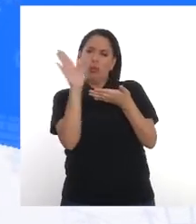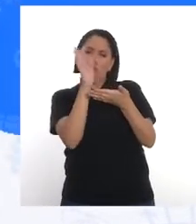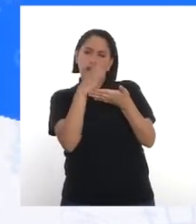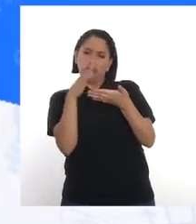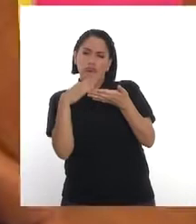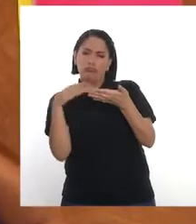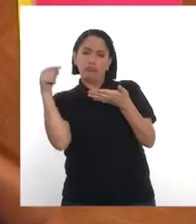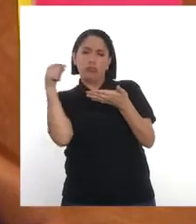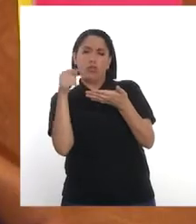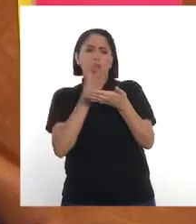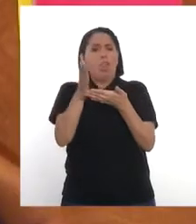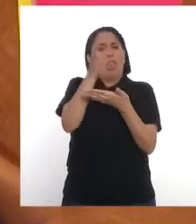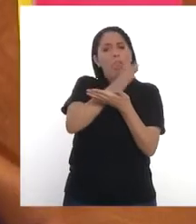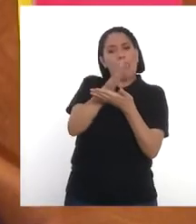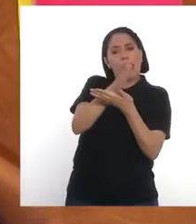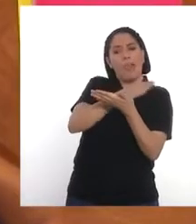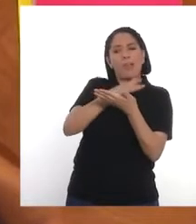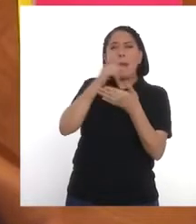sombra.